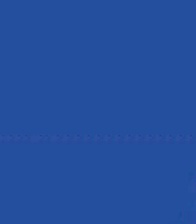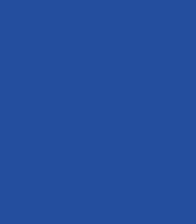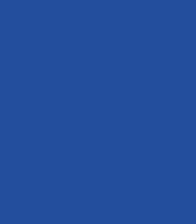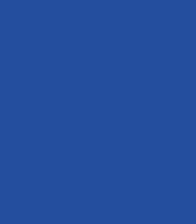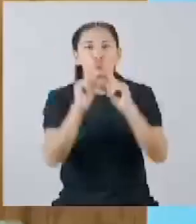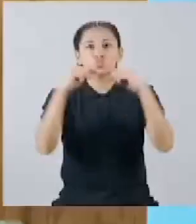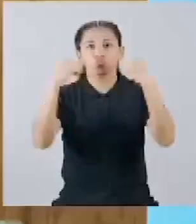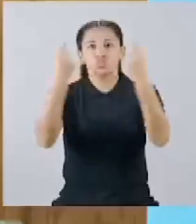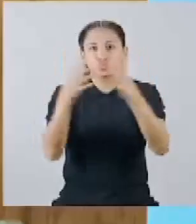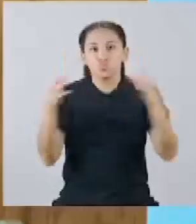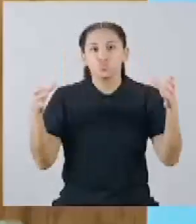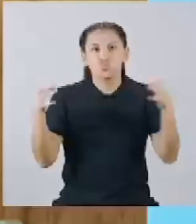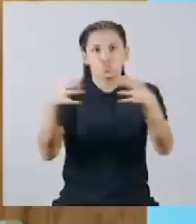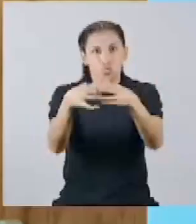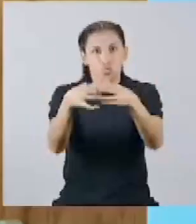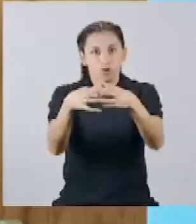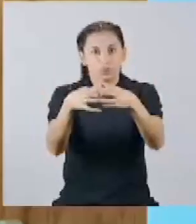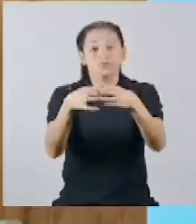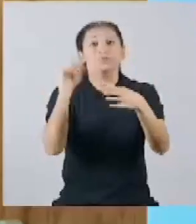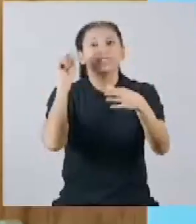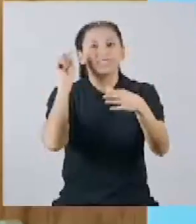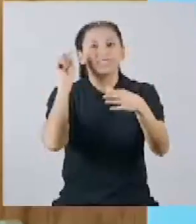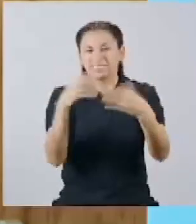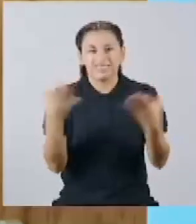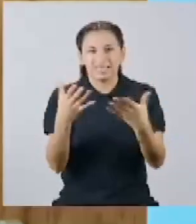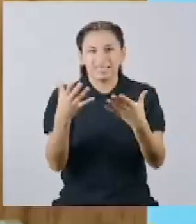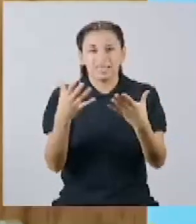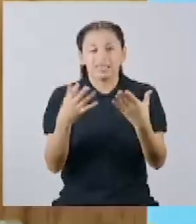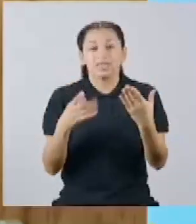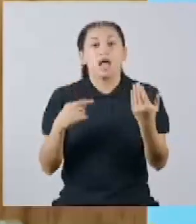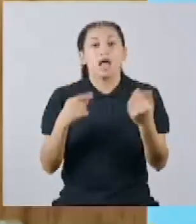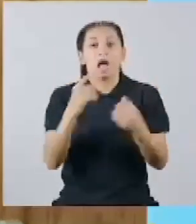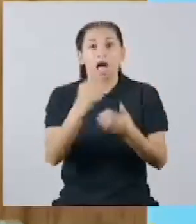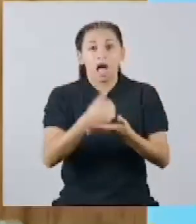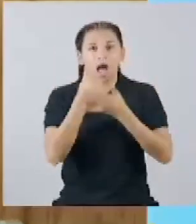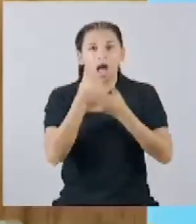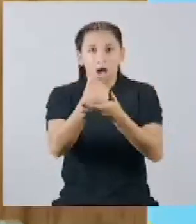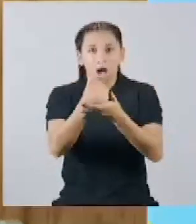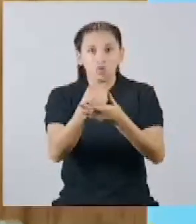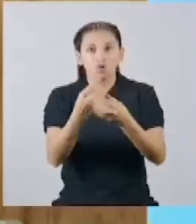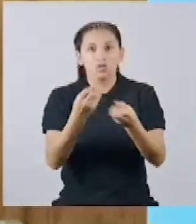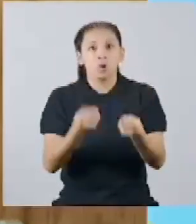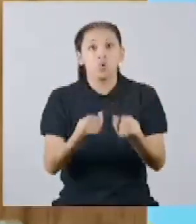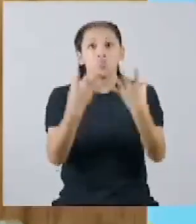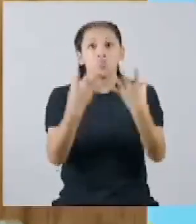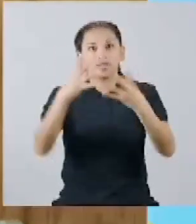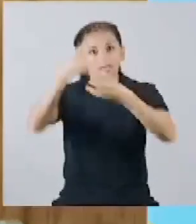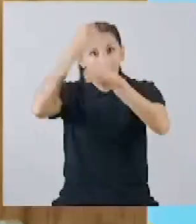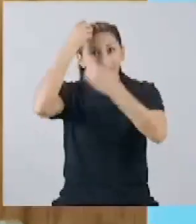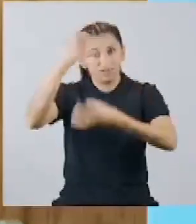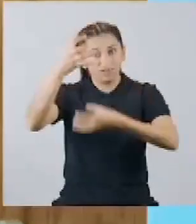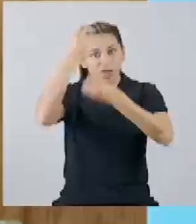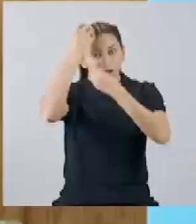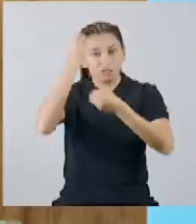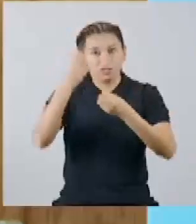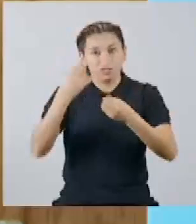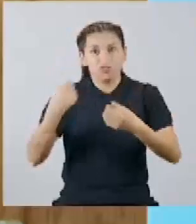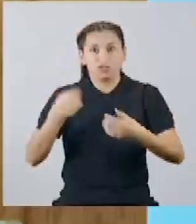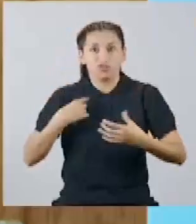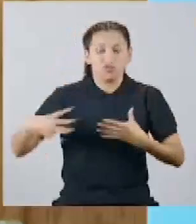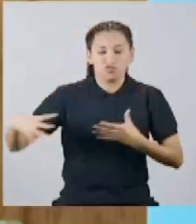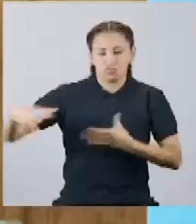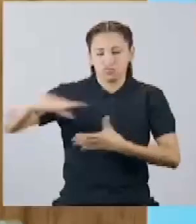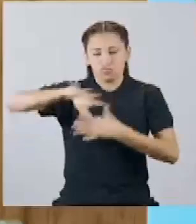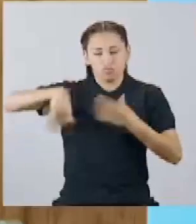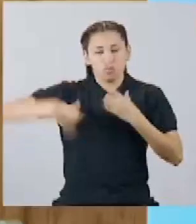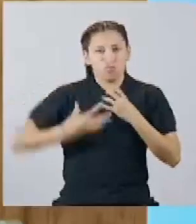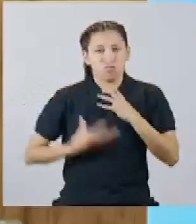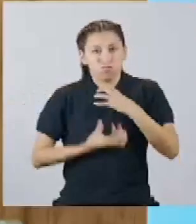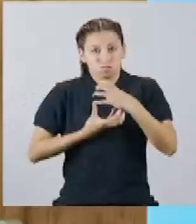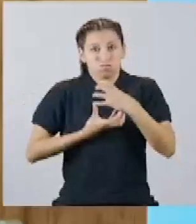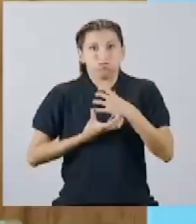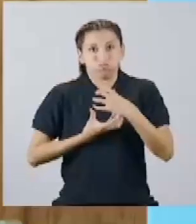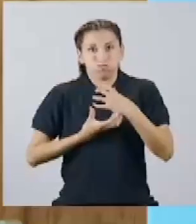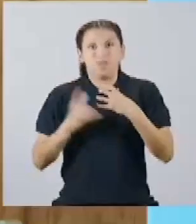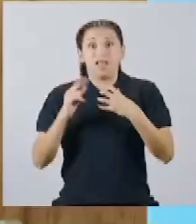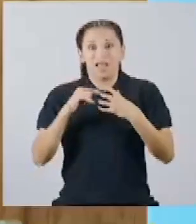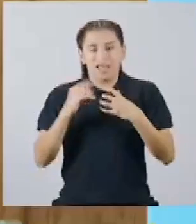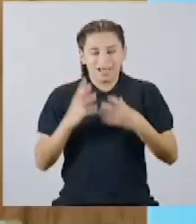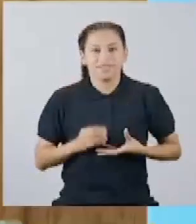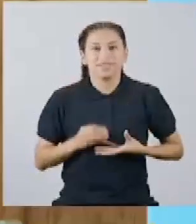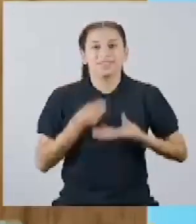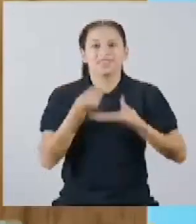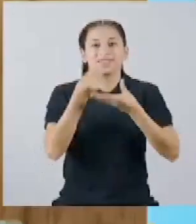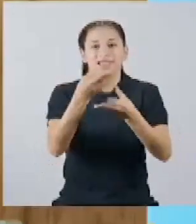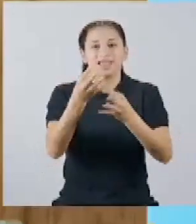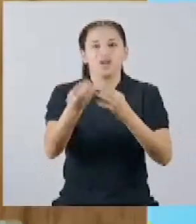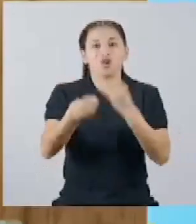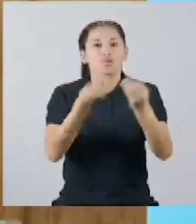agrupar. Esta técnica nos ayuda a organizar y filtrar la cantidad de información que hemos podido acumular en la fase de